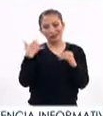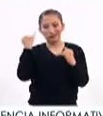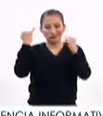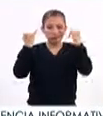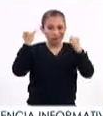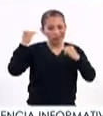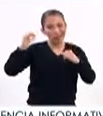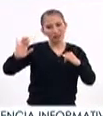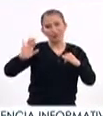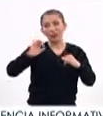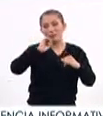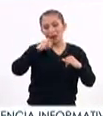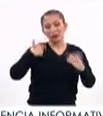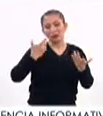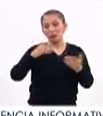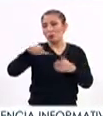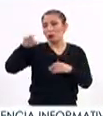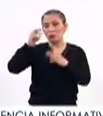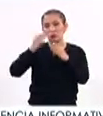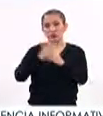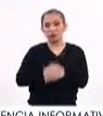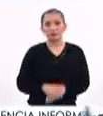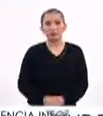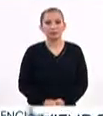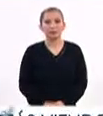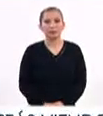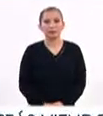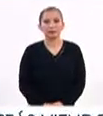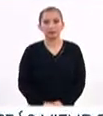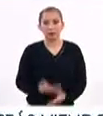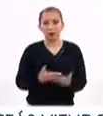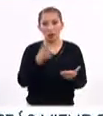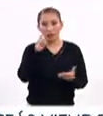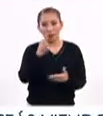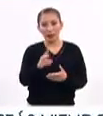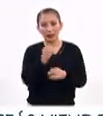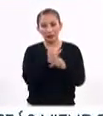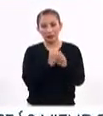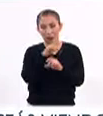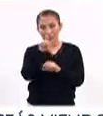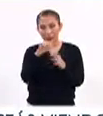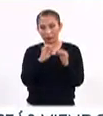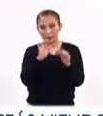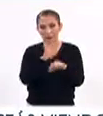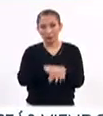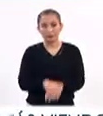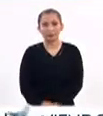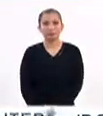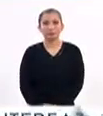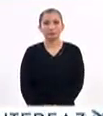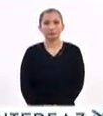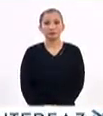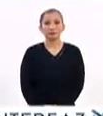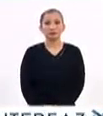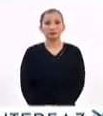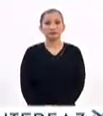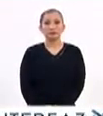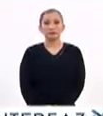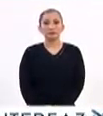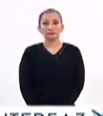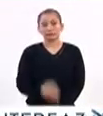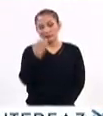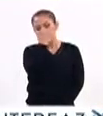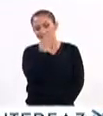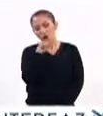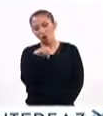de dificultades que las del resto del mundo, ¿no? Si te parece bien, vamos a ver la nota para después comentar un poco al respecto. De